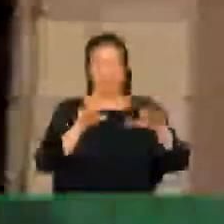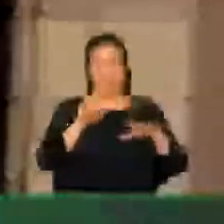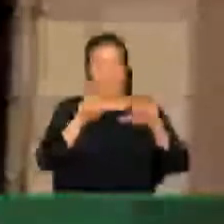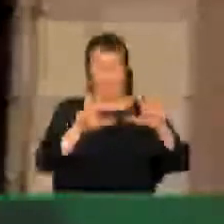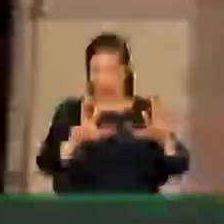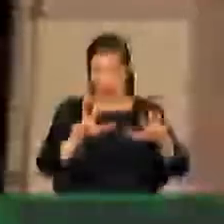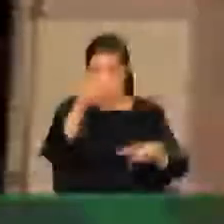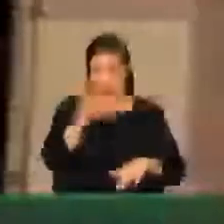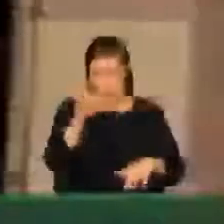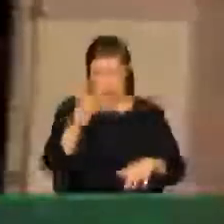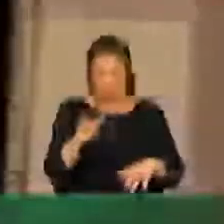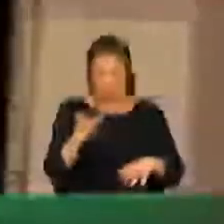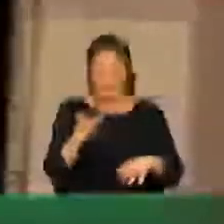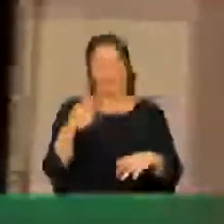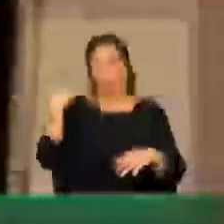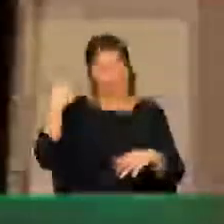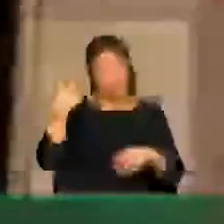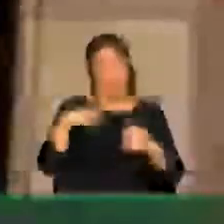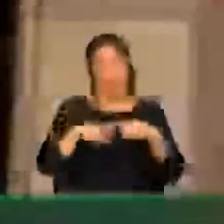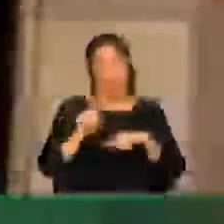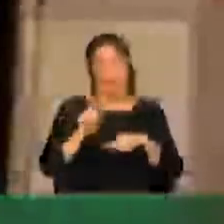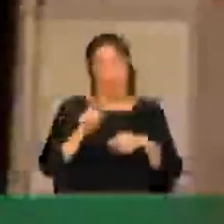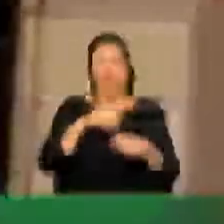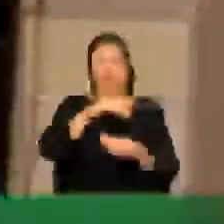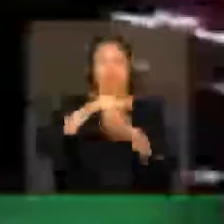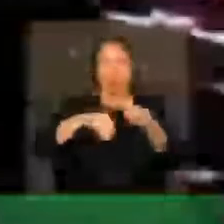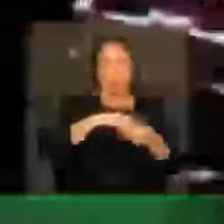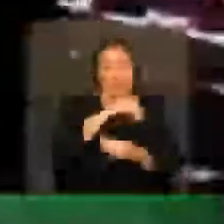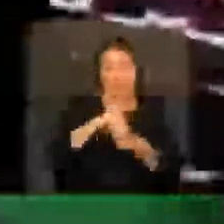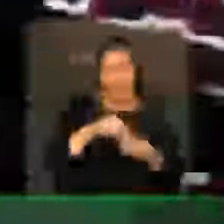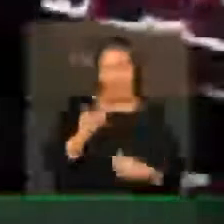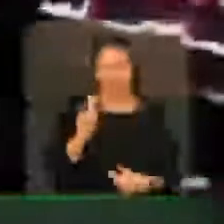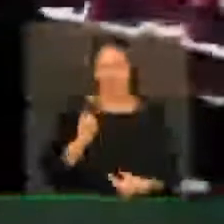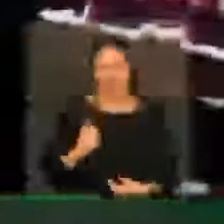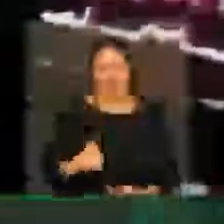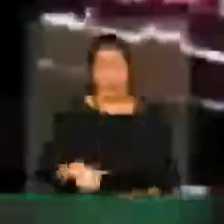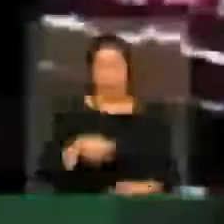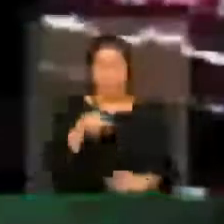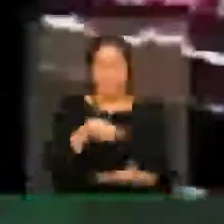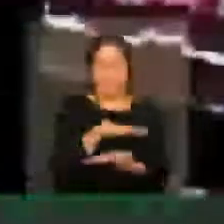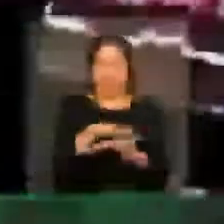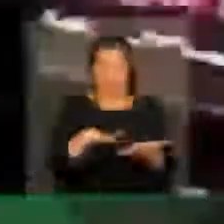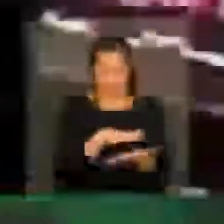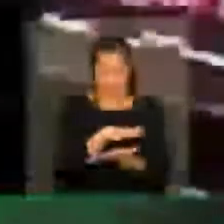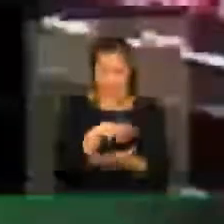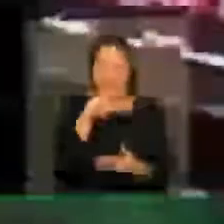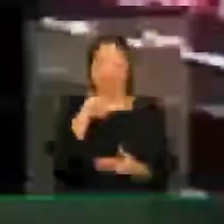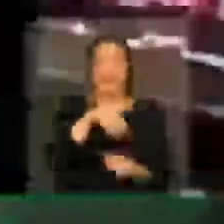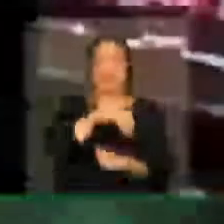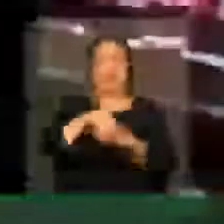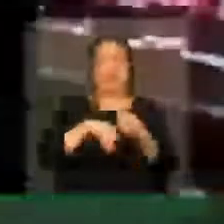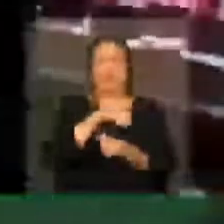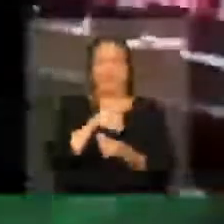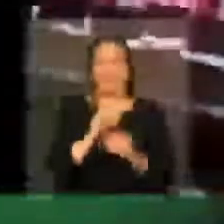y hay 718 familias que están lamentando ese hecho. Y a esas familias también les